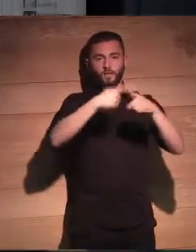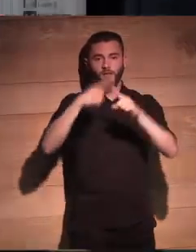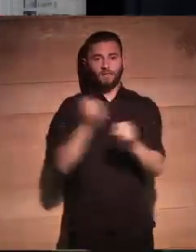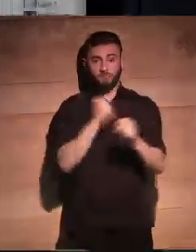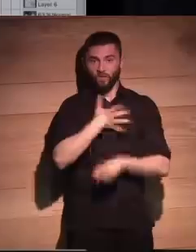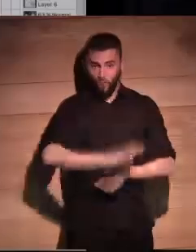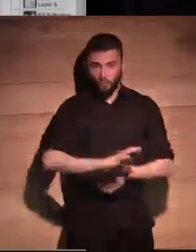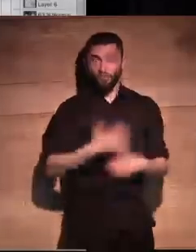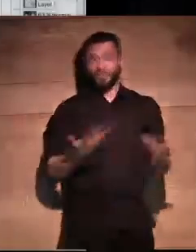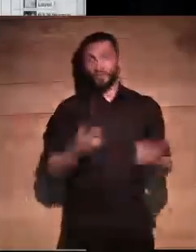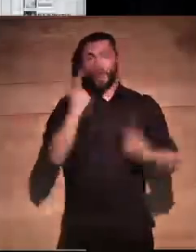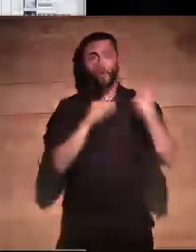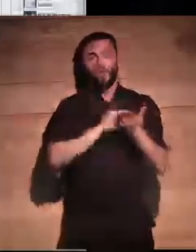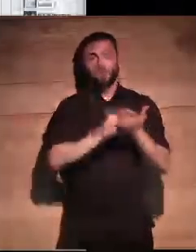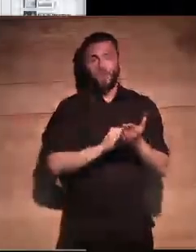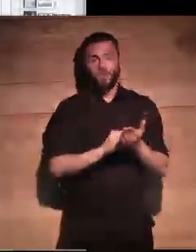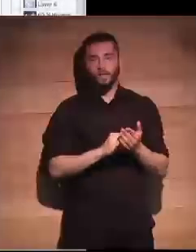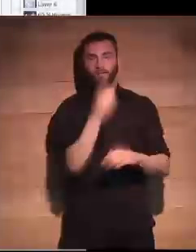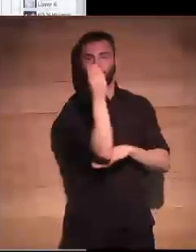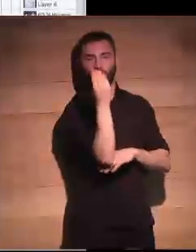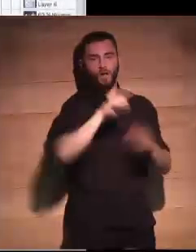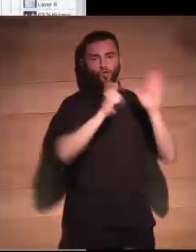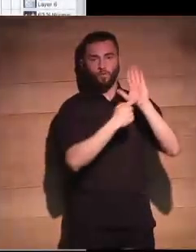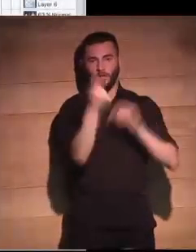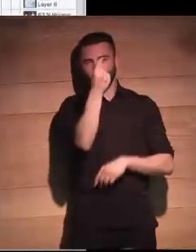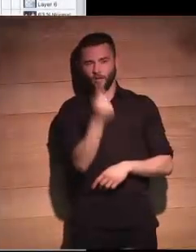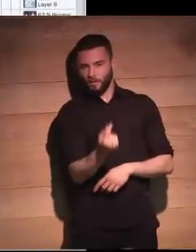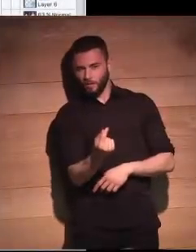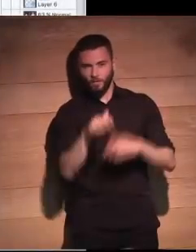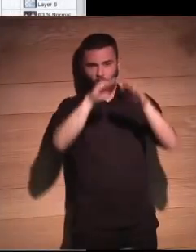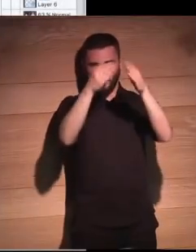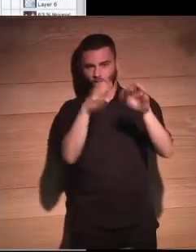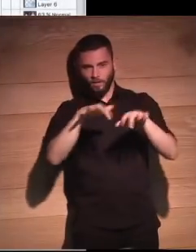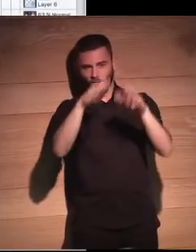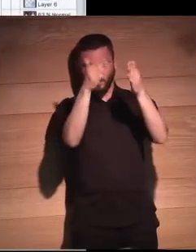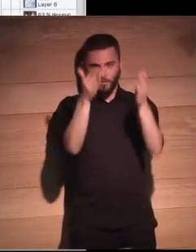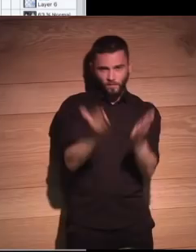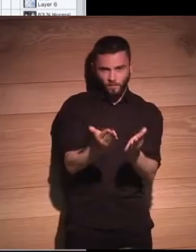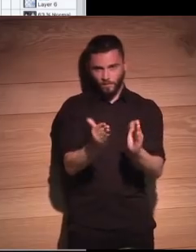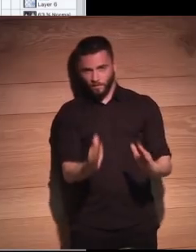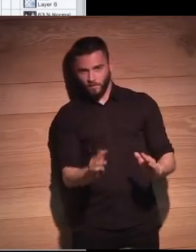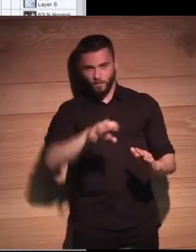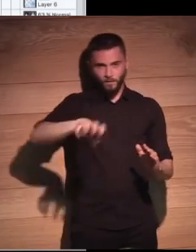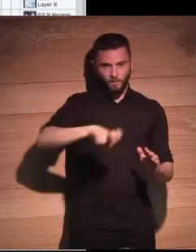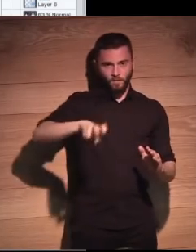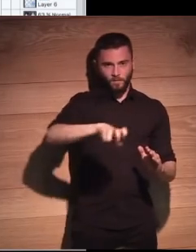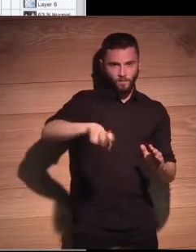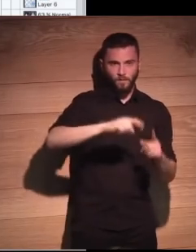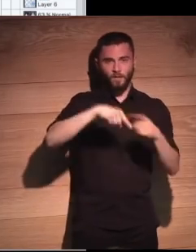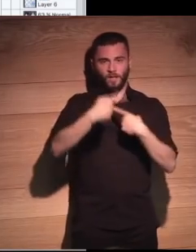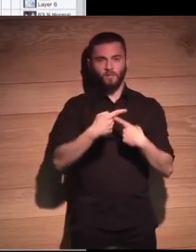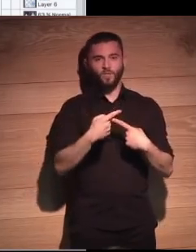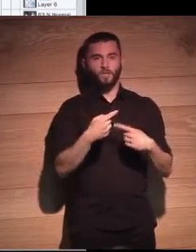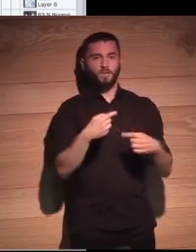veces, pues, dibujas la figura entera por hacerte una idea del volumen general y luego borras lo que se superpone con otras figuras,